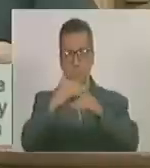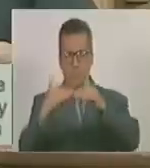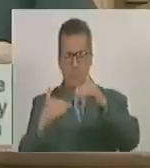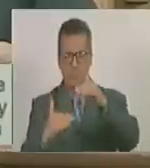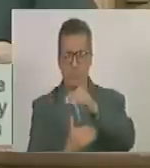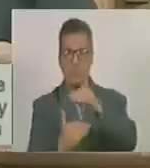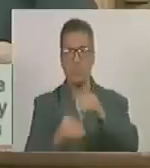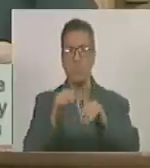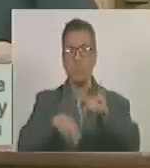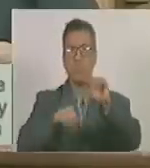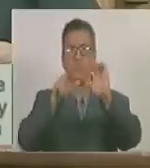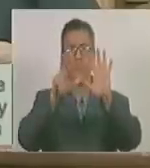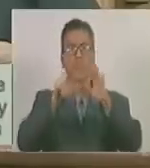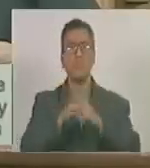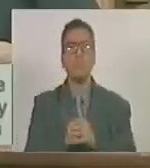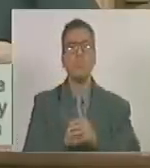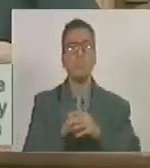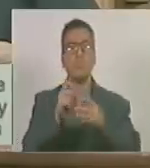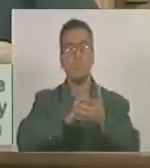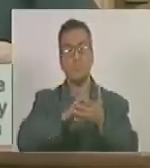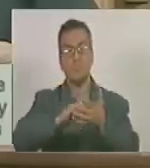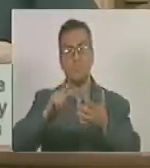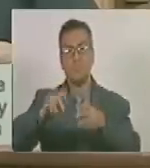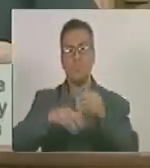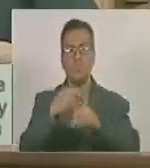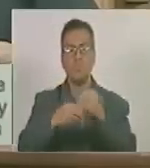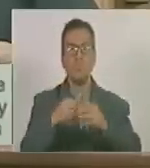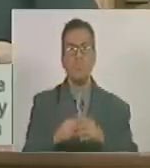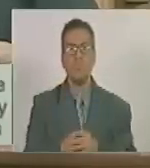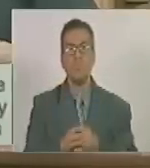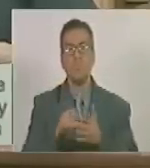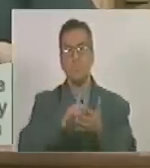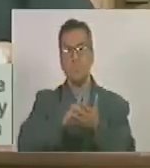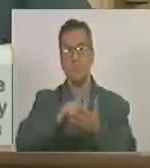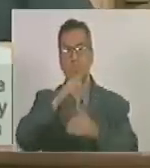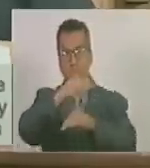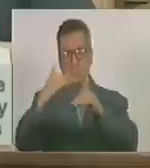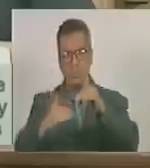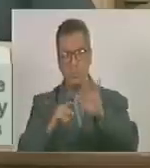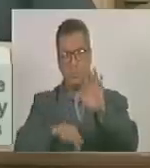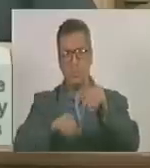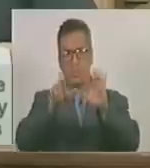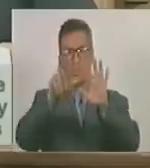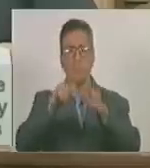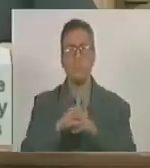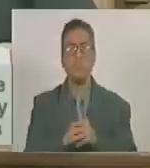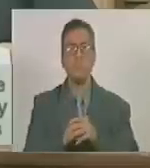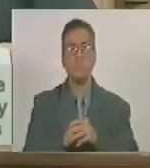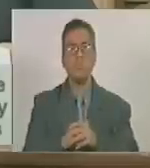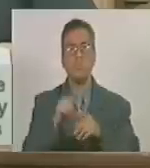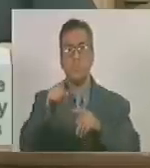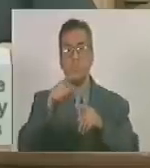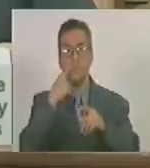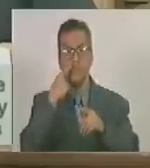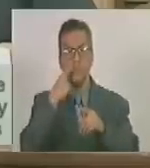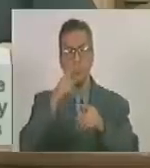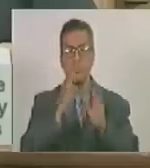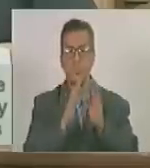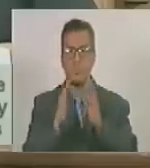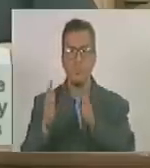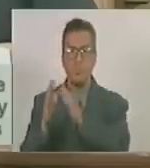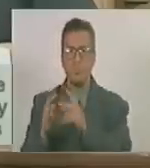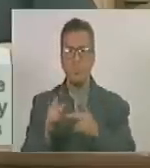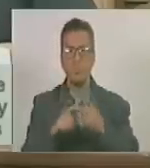el artículo 18, quedando redactado de la siguiente manera. Artículo 18. A los fines de su